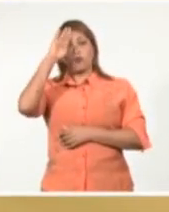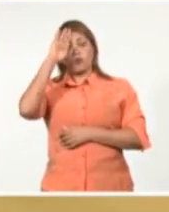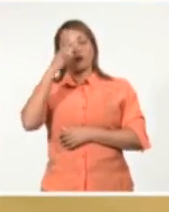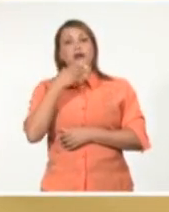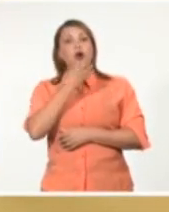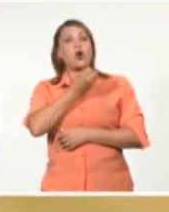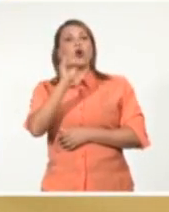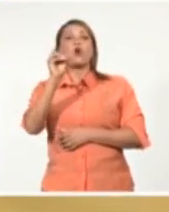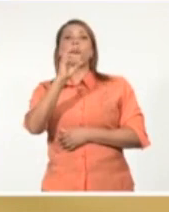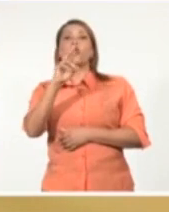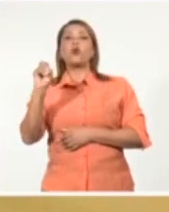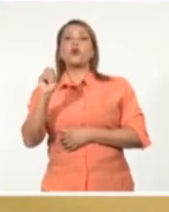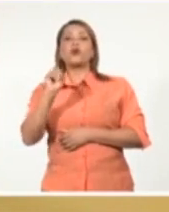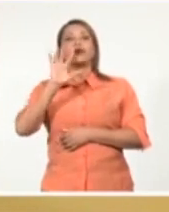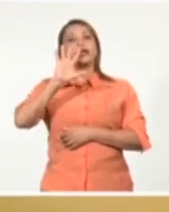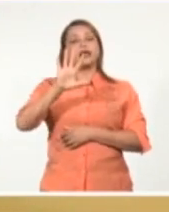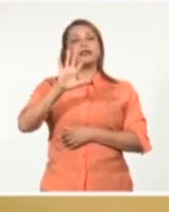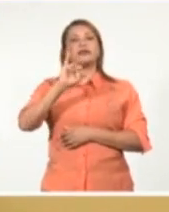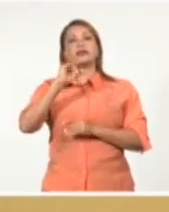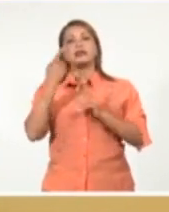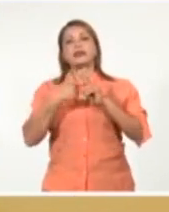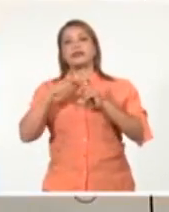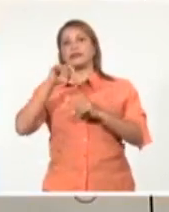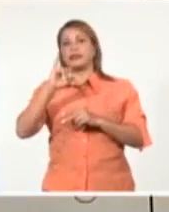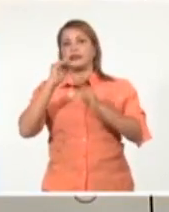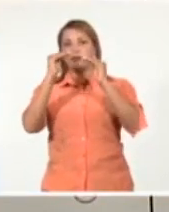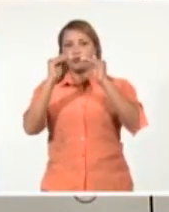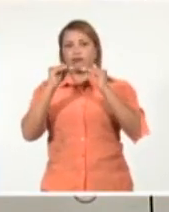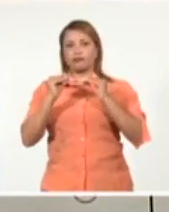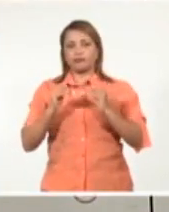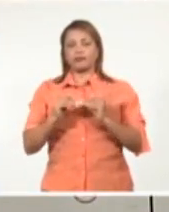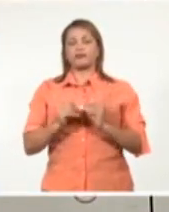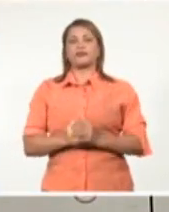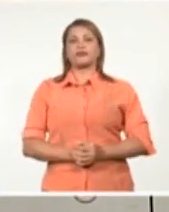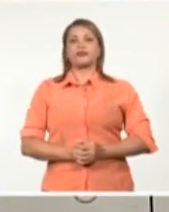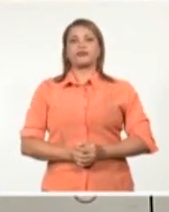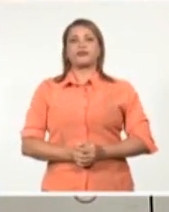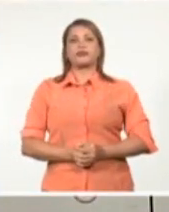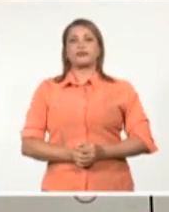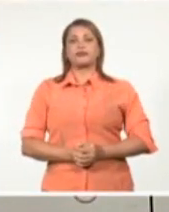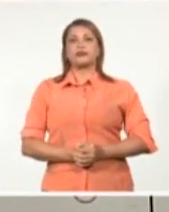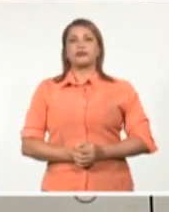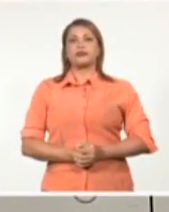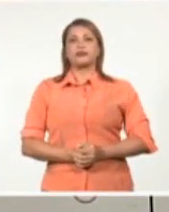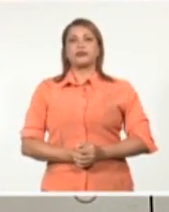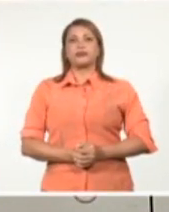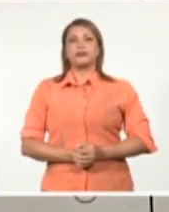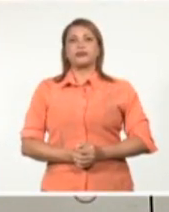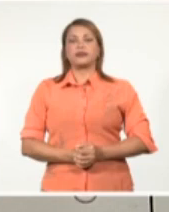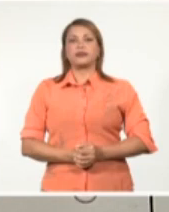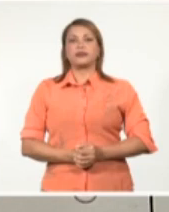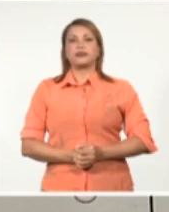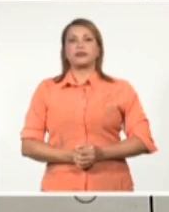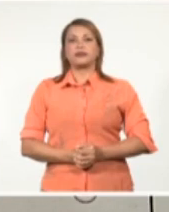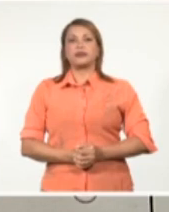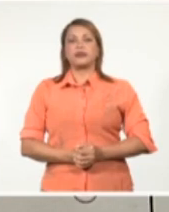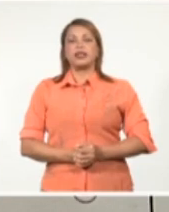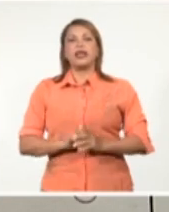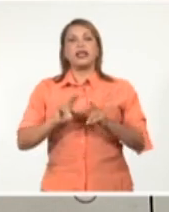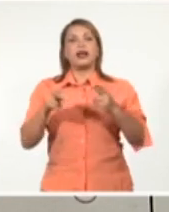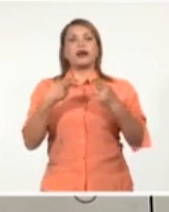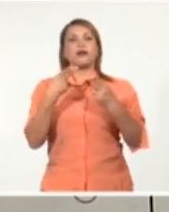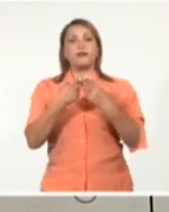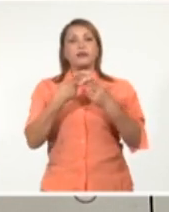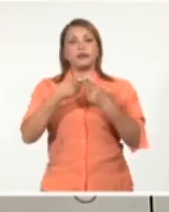presea de oro además de un quinto y un séptimo puesto cambiamos de tema a poco más de un día para el debut de Cuba en el Campeonato